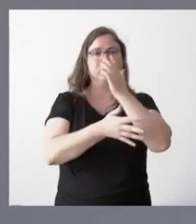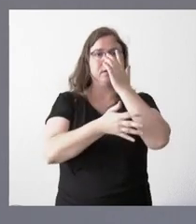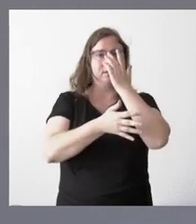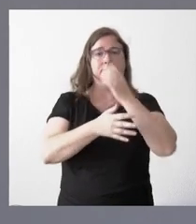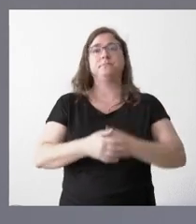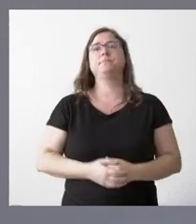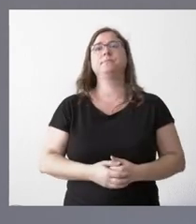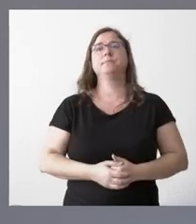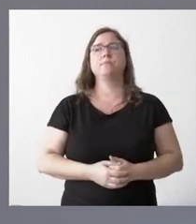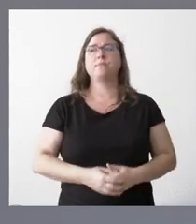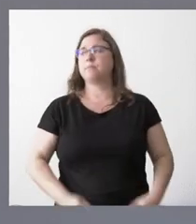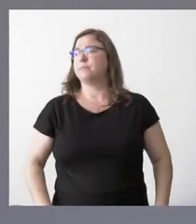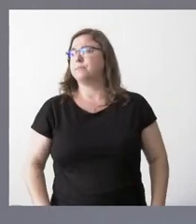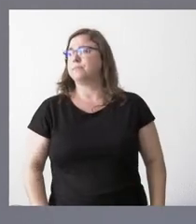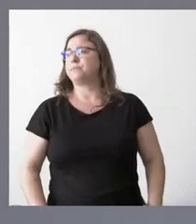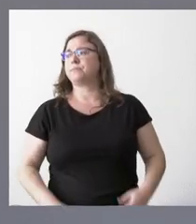con el